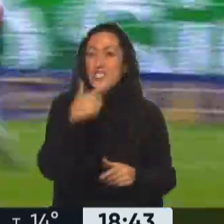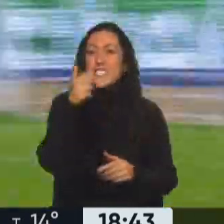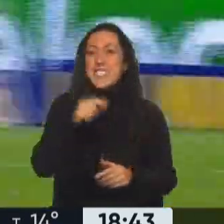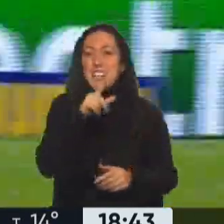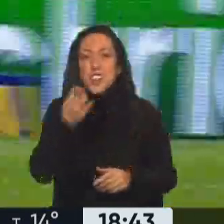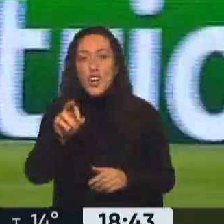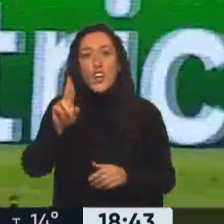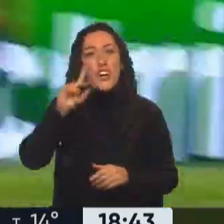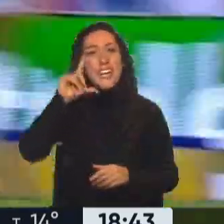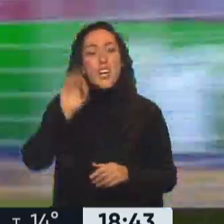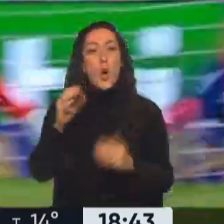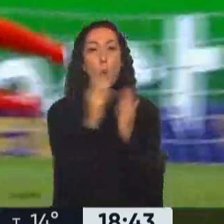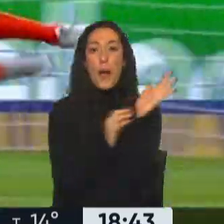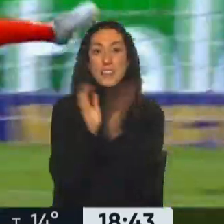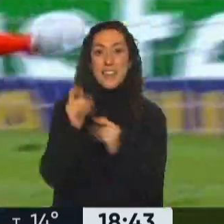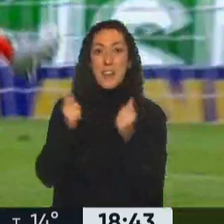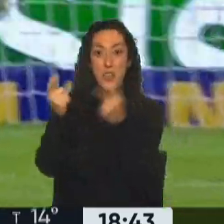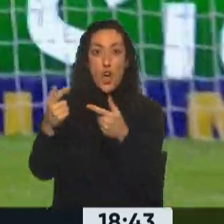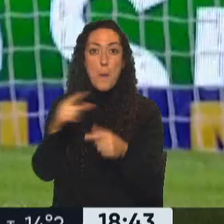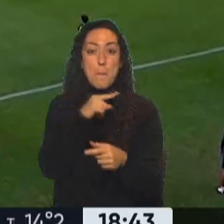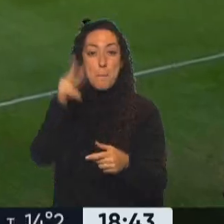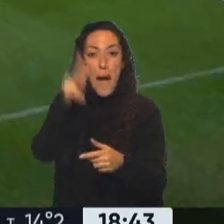de, que se lo dio a Francisco, al Papa. Claro, al Papa.